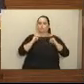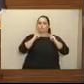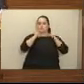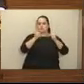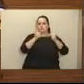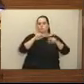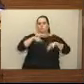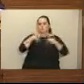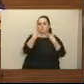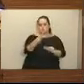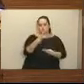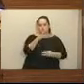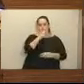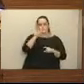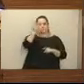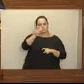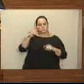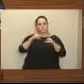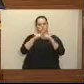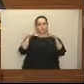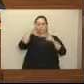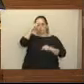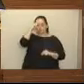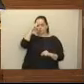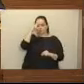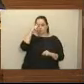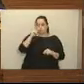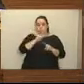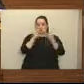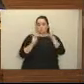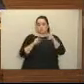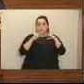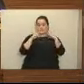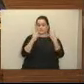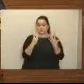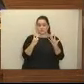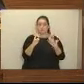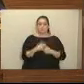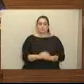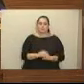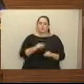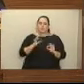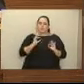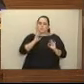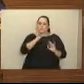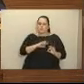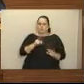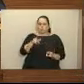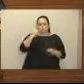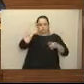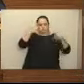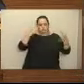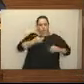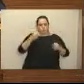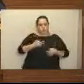los asturianos hoy les preocupan. 7 sencillas preguntas. ¿Puede asegurar que ni usted ni ninguna persona de su